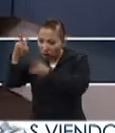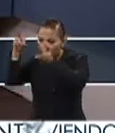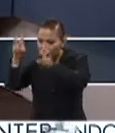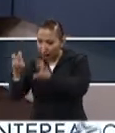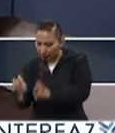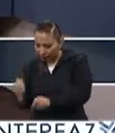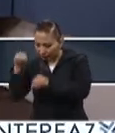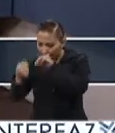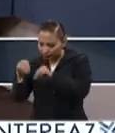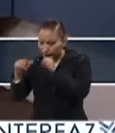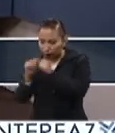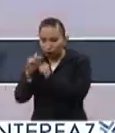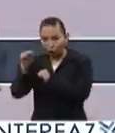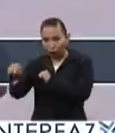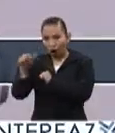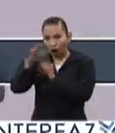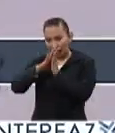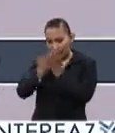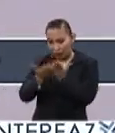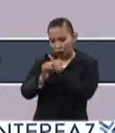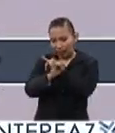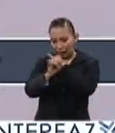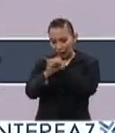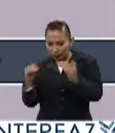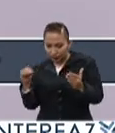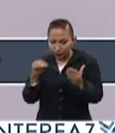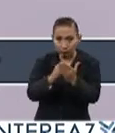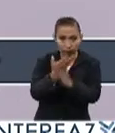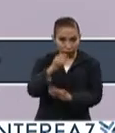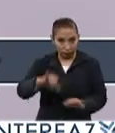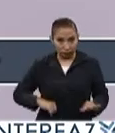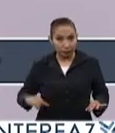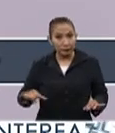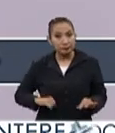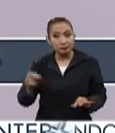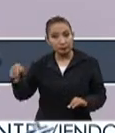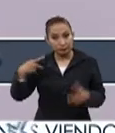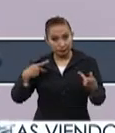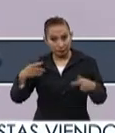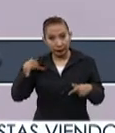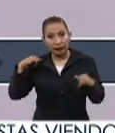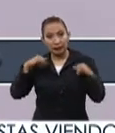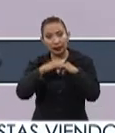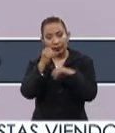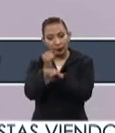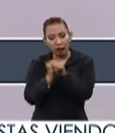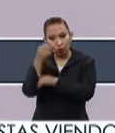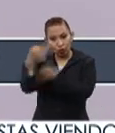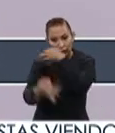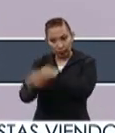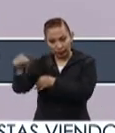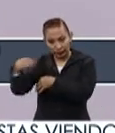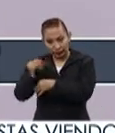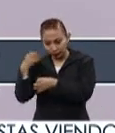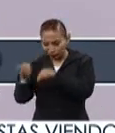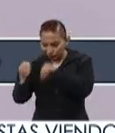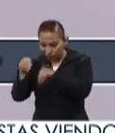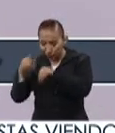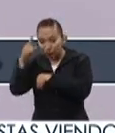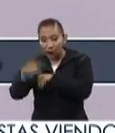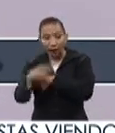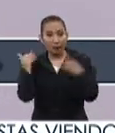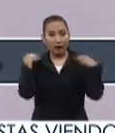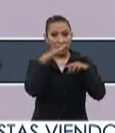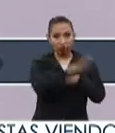contenidos a través de un libro digital muy interesante que desarrolló el Instituto de Investigaciones Jurídicas, uno